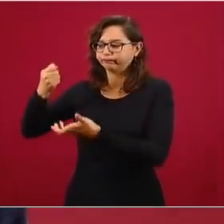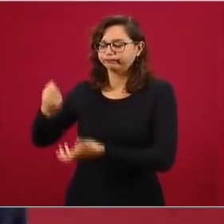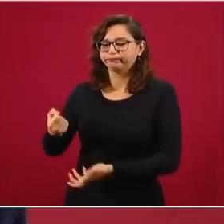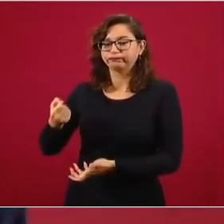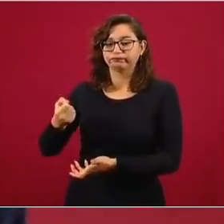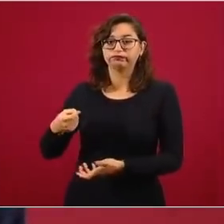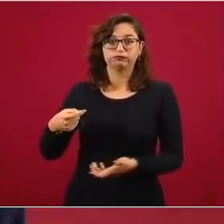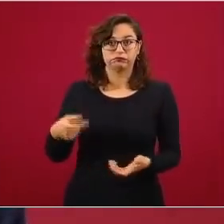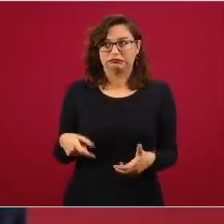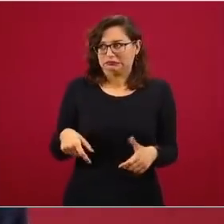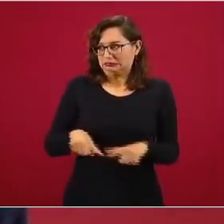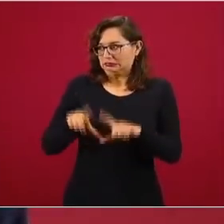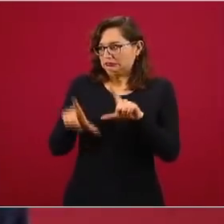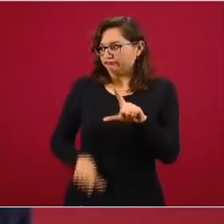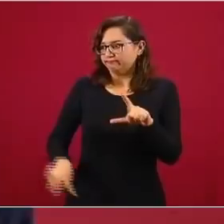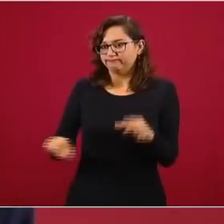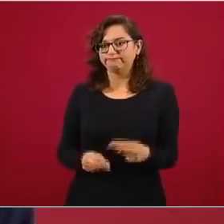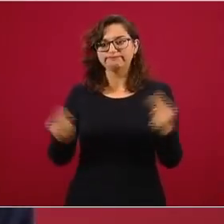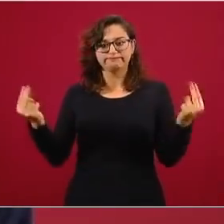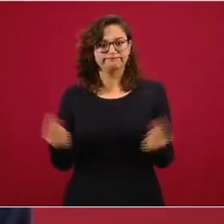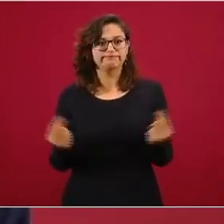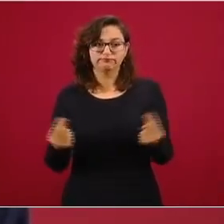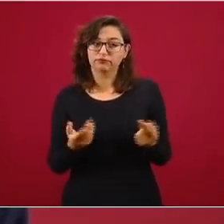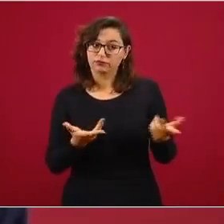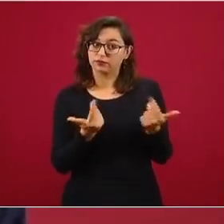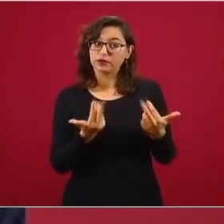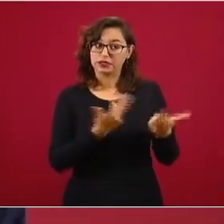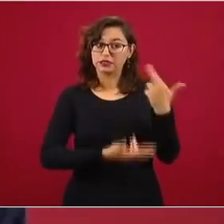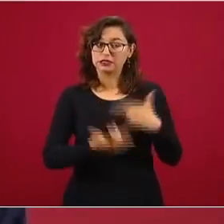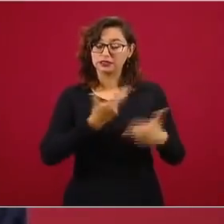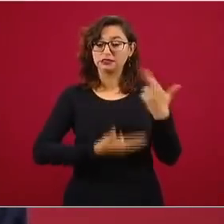porque hace falta que se devuelva el dinero.